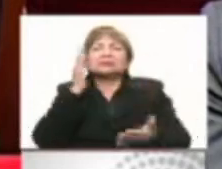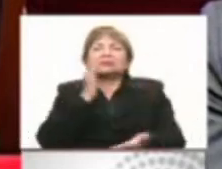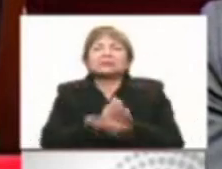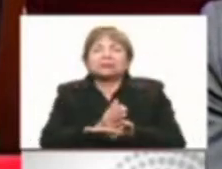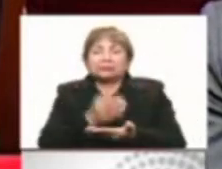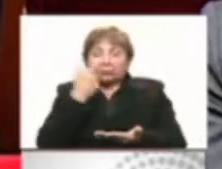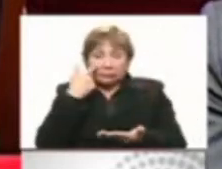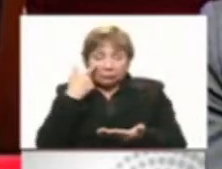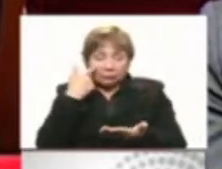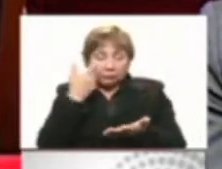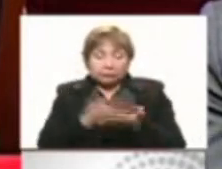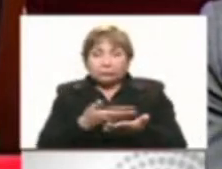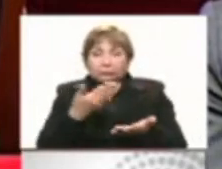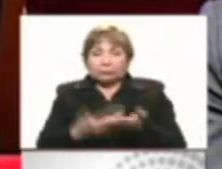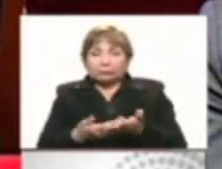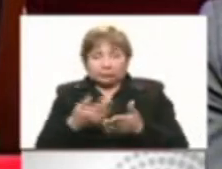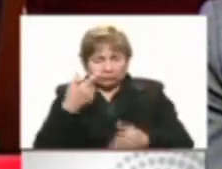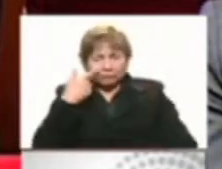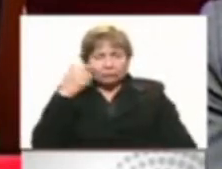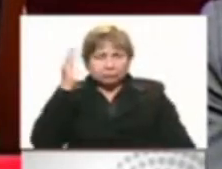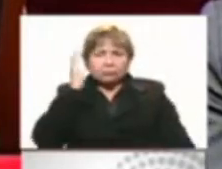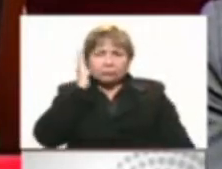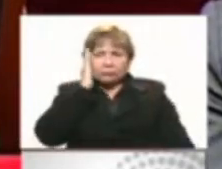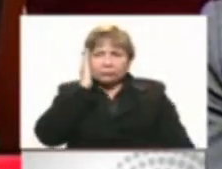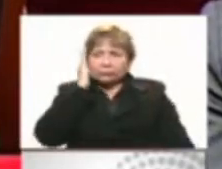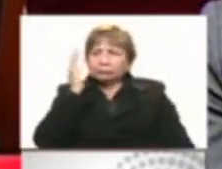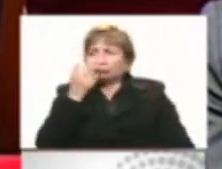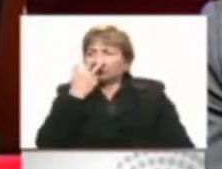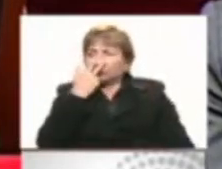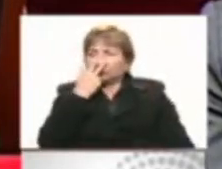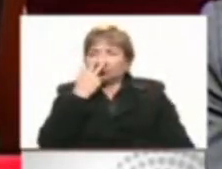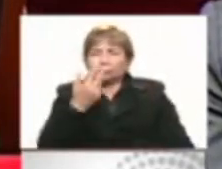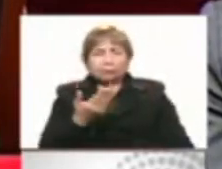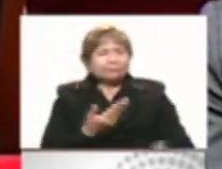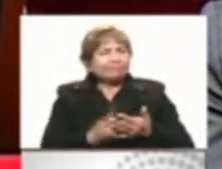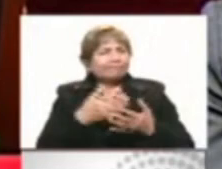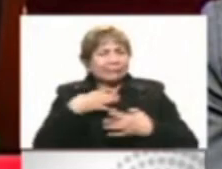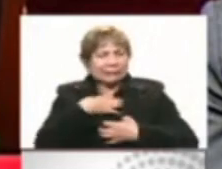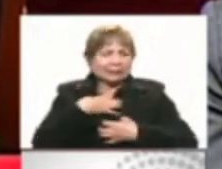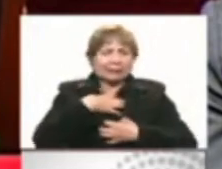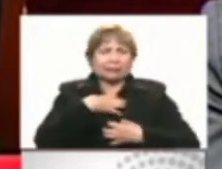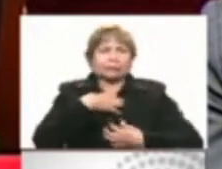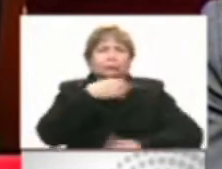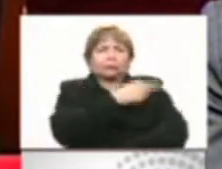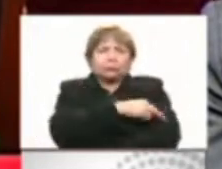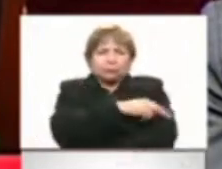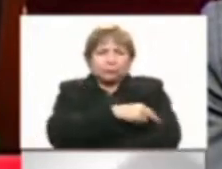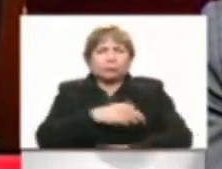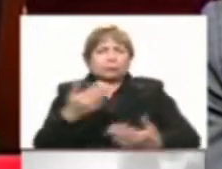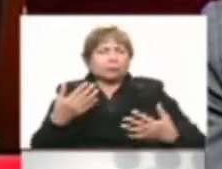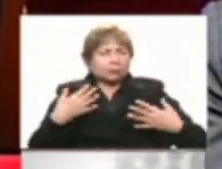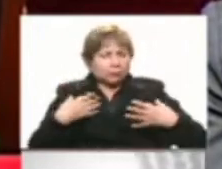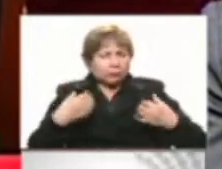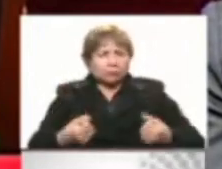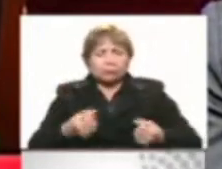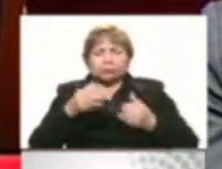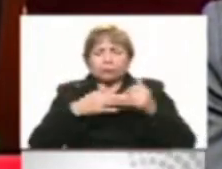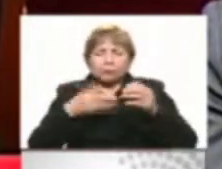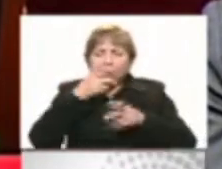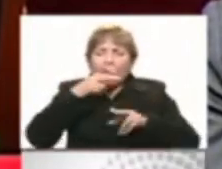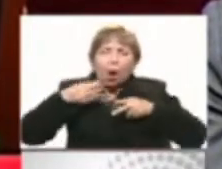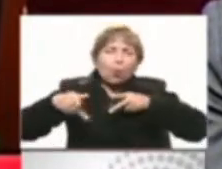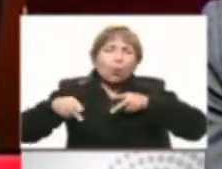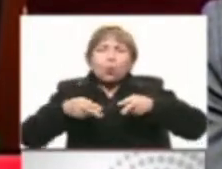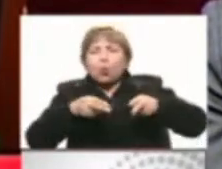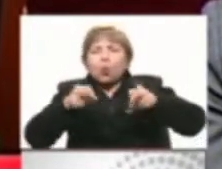hemos constatado directamente y lo conocemos. Y veo aquí los reclamos por hospitales, por centro de salud, por obras de